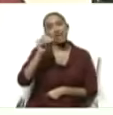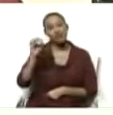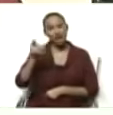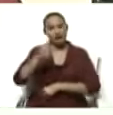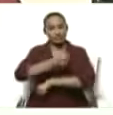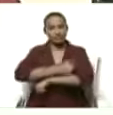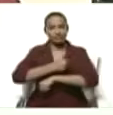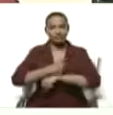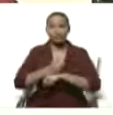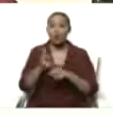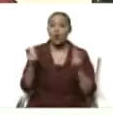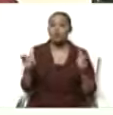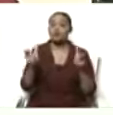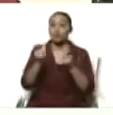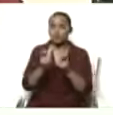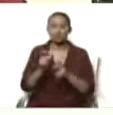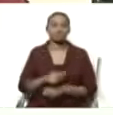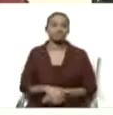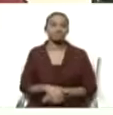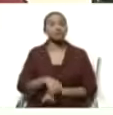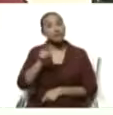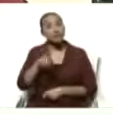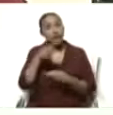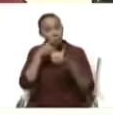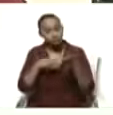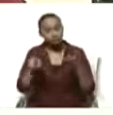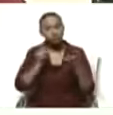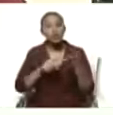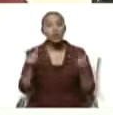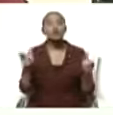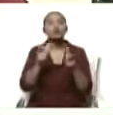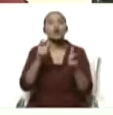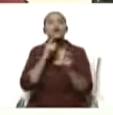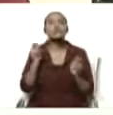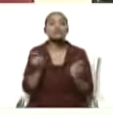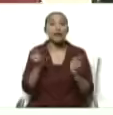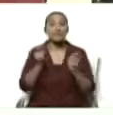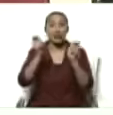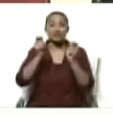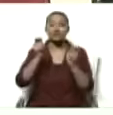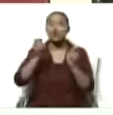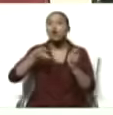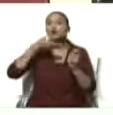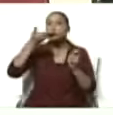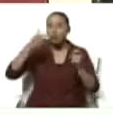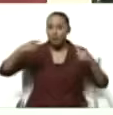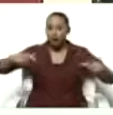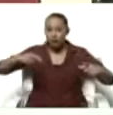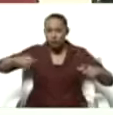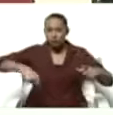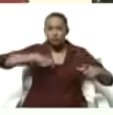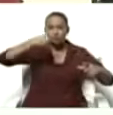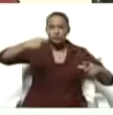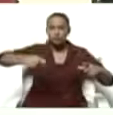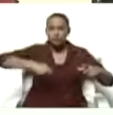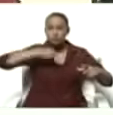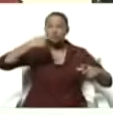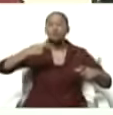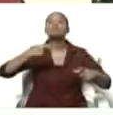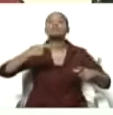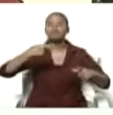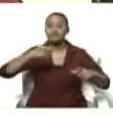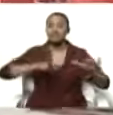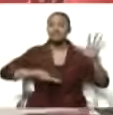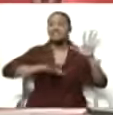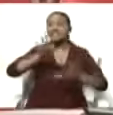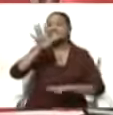hizo la reunión esta del Comando de campaña extraordinaria reunión hios un sancocho hubo sancocho en todas partes los 15804